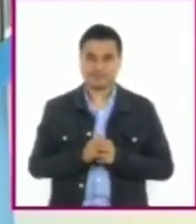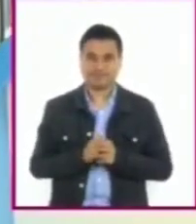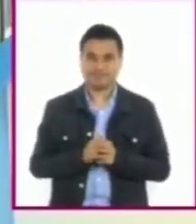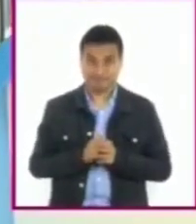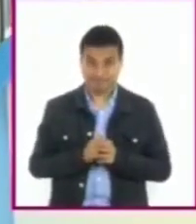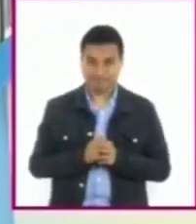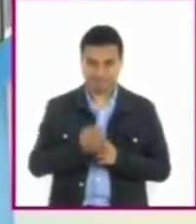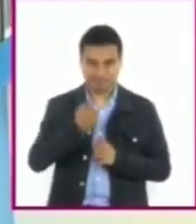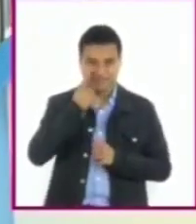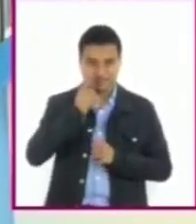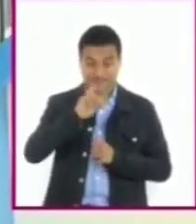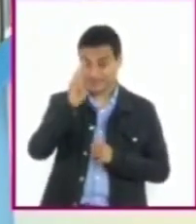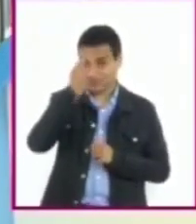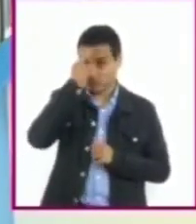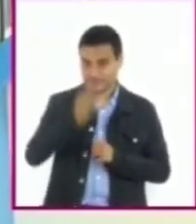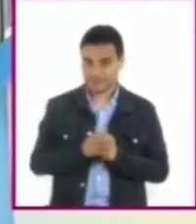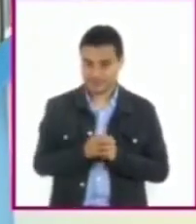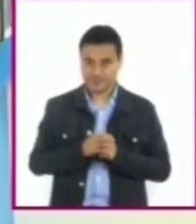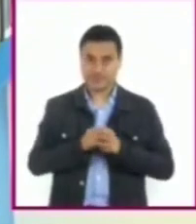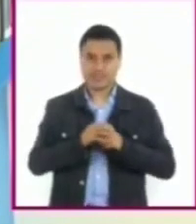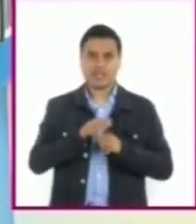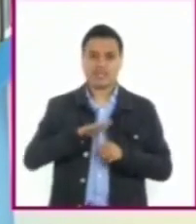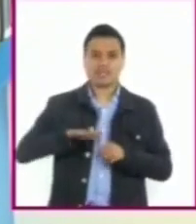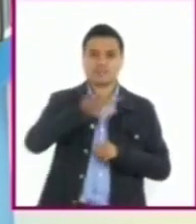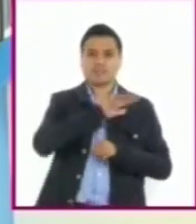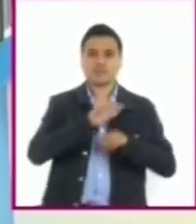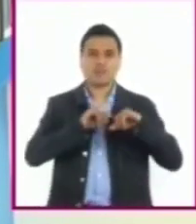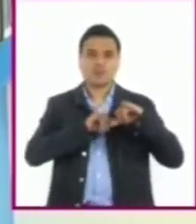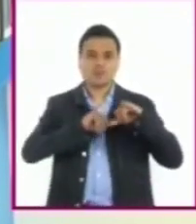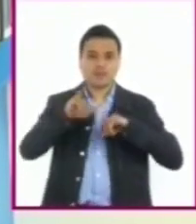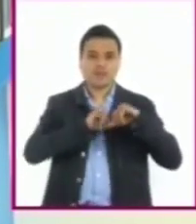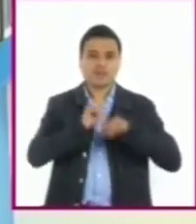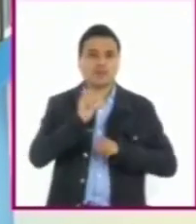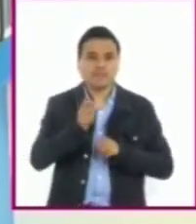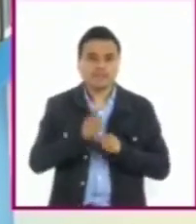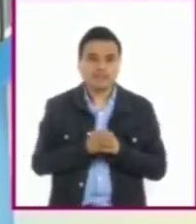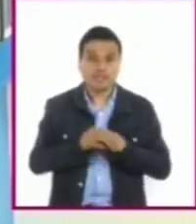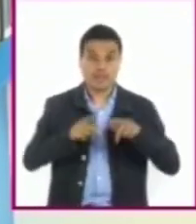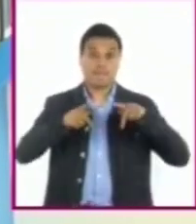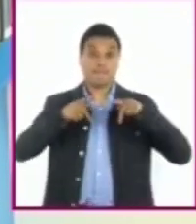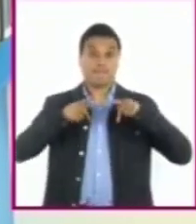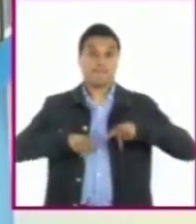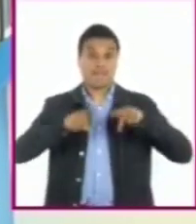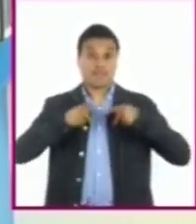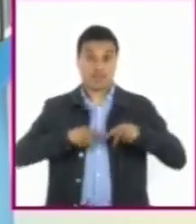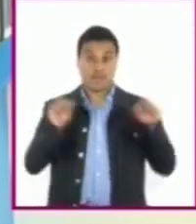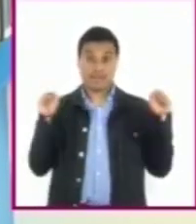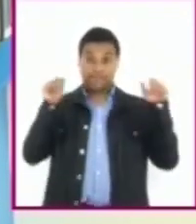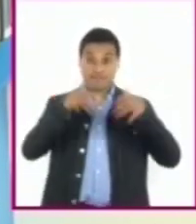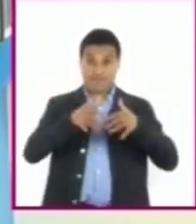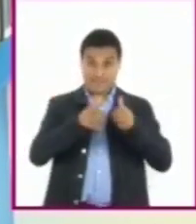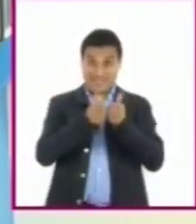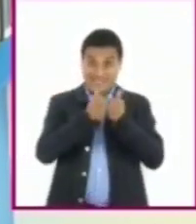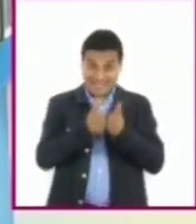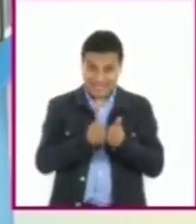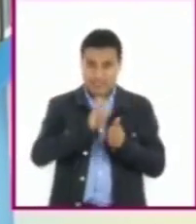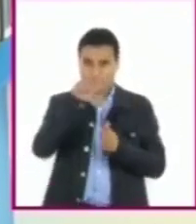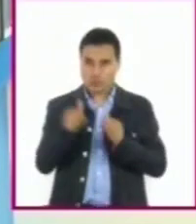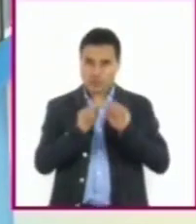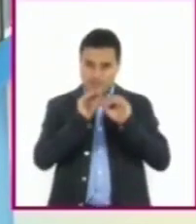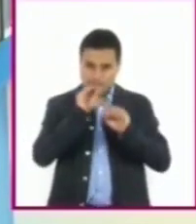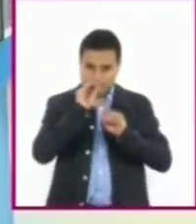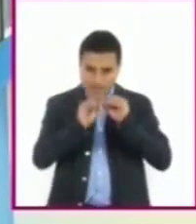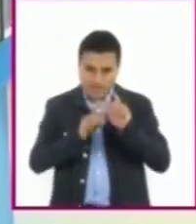Reconsideremos. El espacio geográfico se entiende como el espacio vivido, socialmente construido y transformado a lo largo del